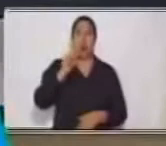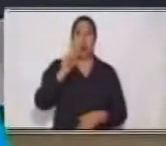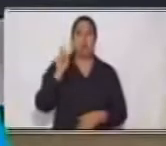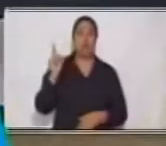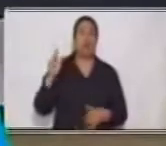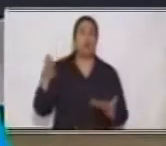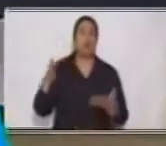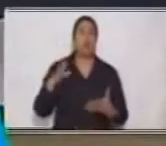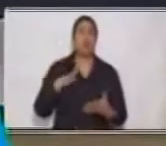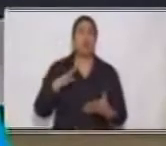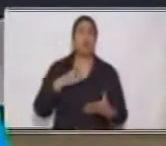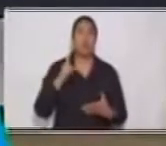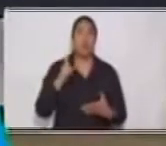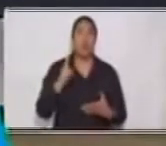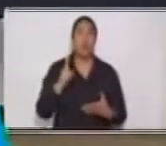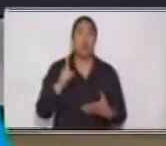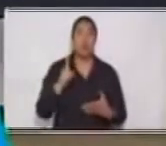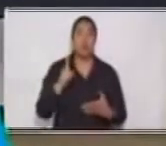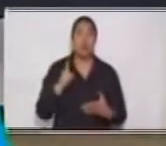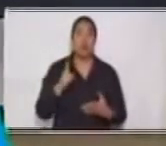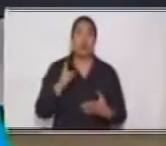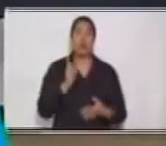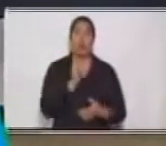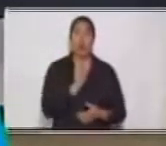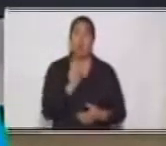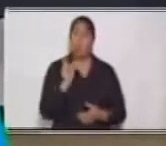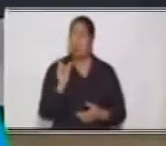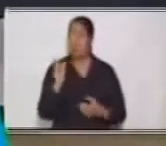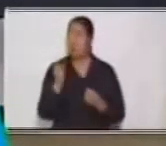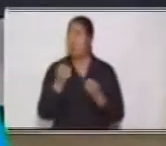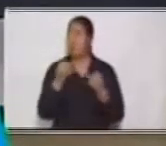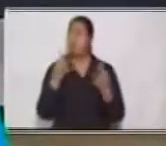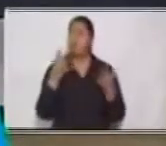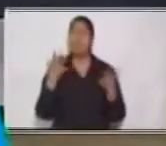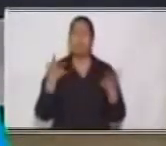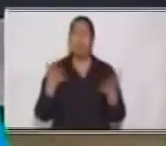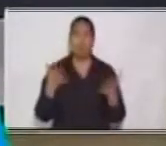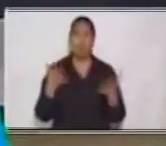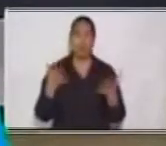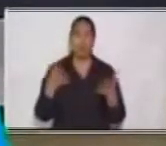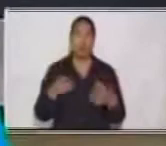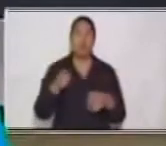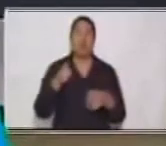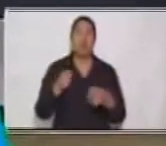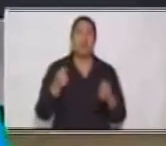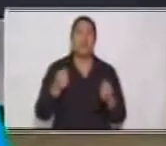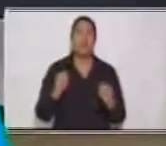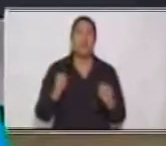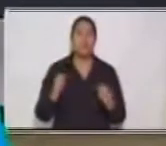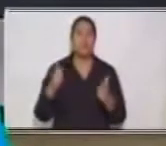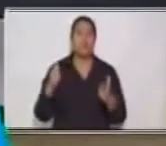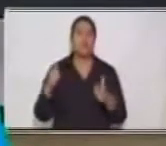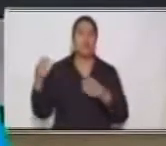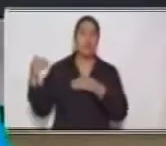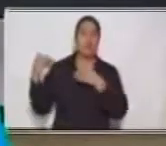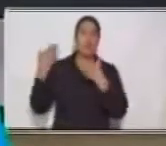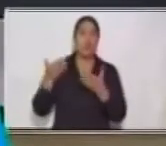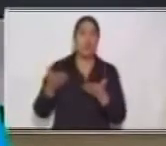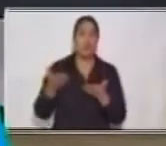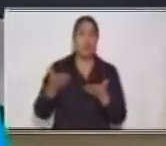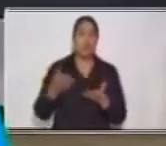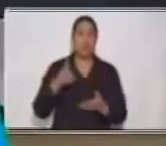ecuación característica, y esa ecuación matemática es la que ha creado o nos ha heredado René